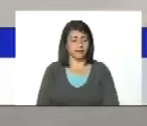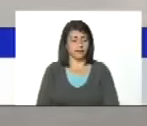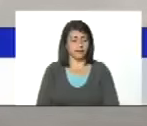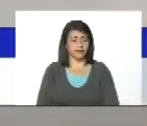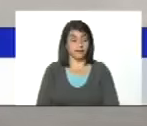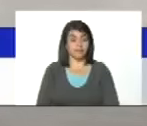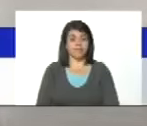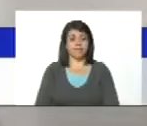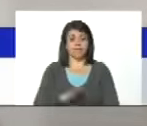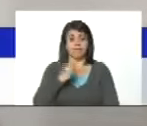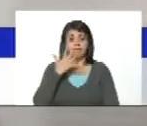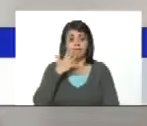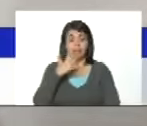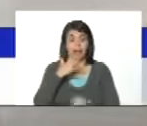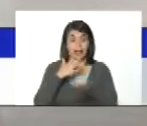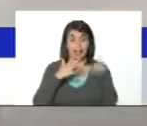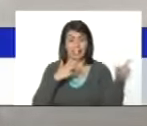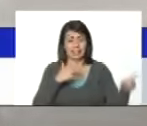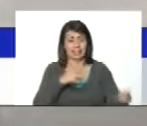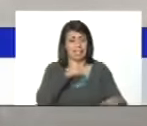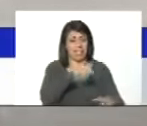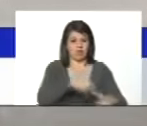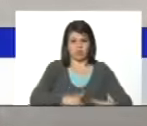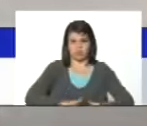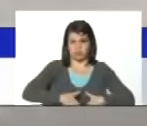nos parecen ellos los salvajes,